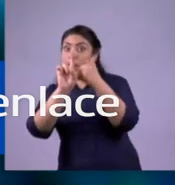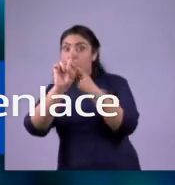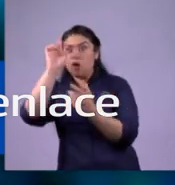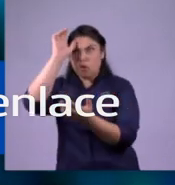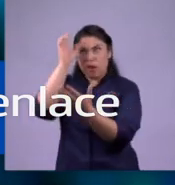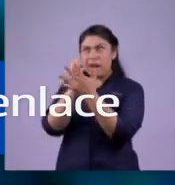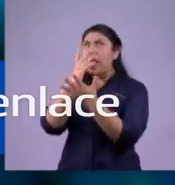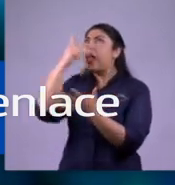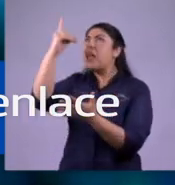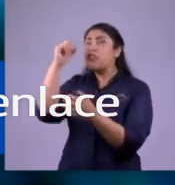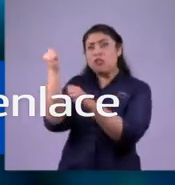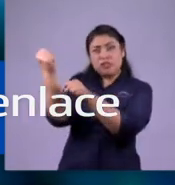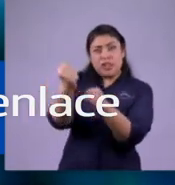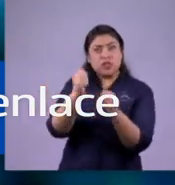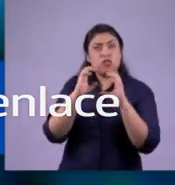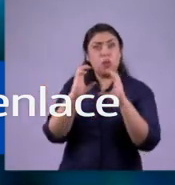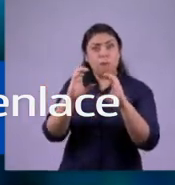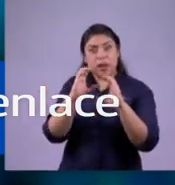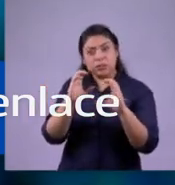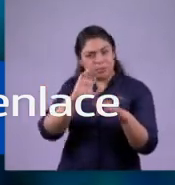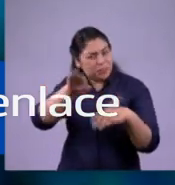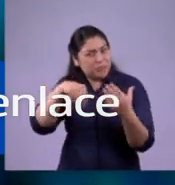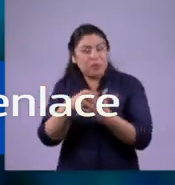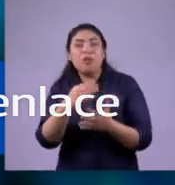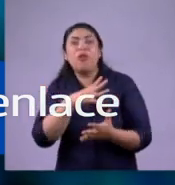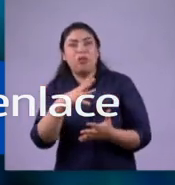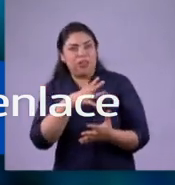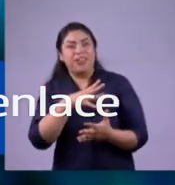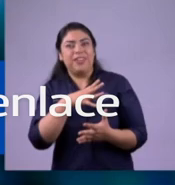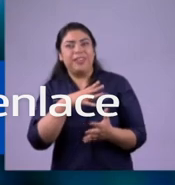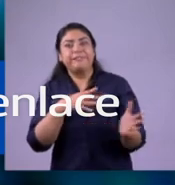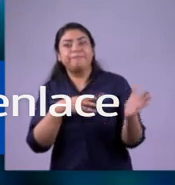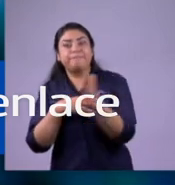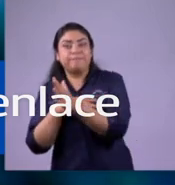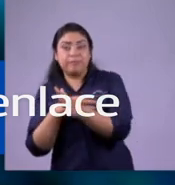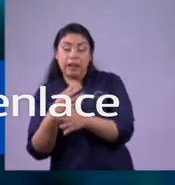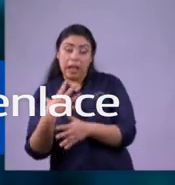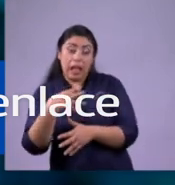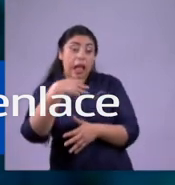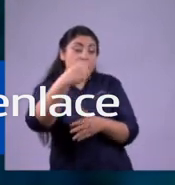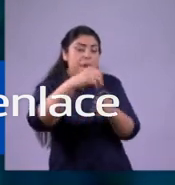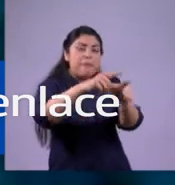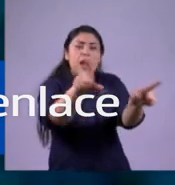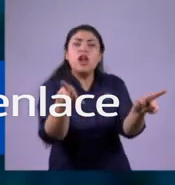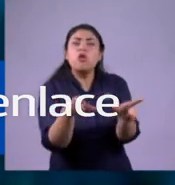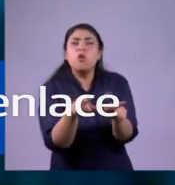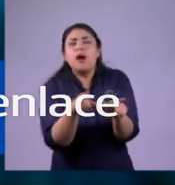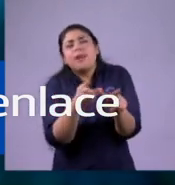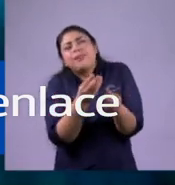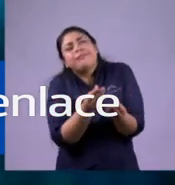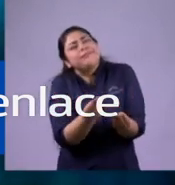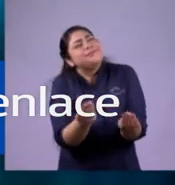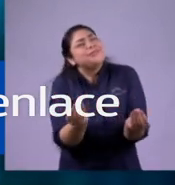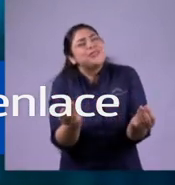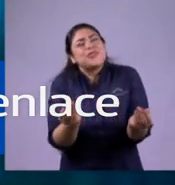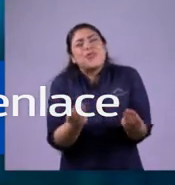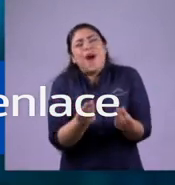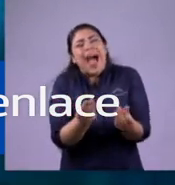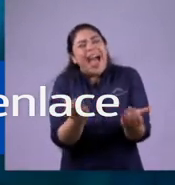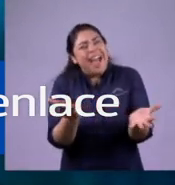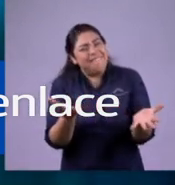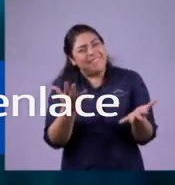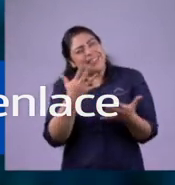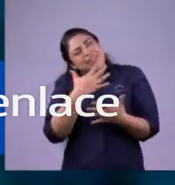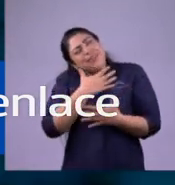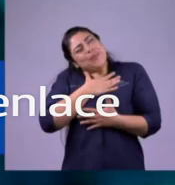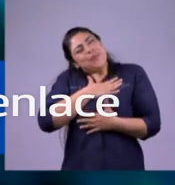que no le falta nada entonces sigue el siguiente verso en lugares de delicados pastos me hará descansar no descansa